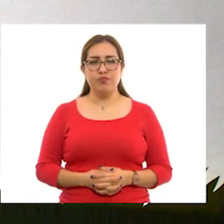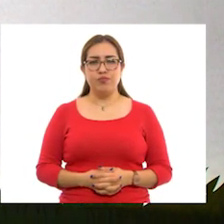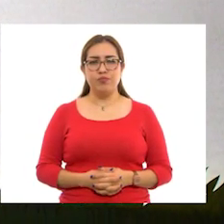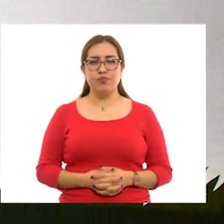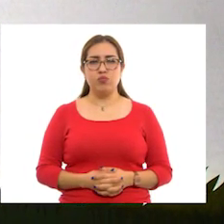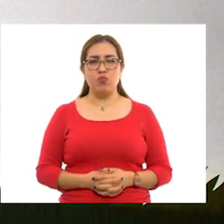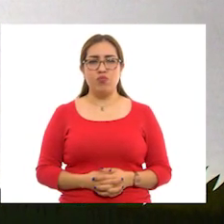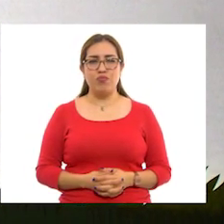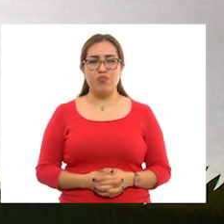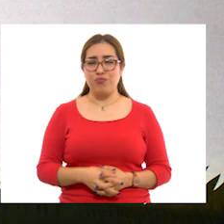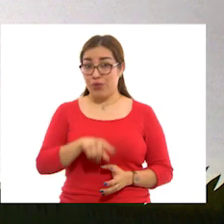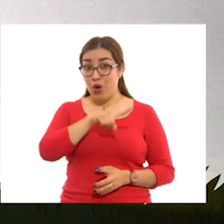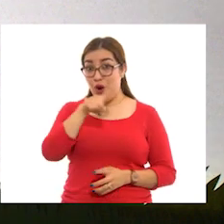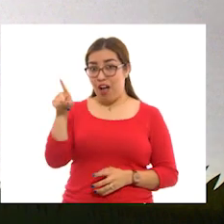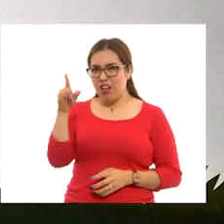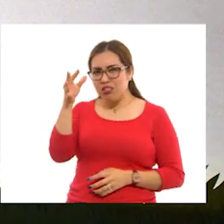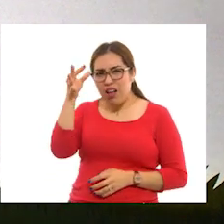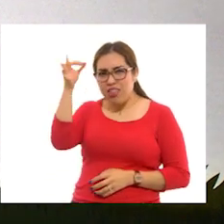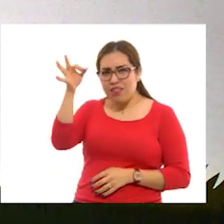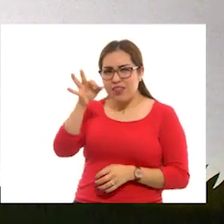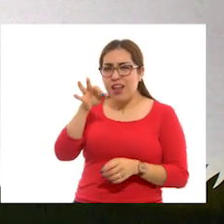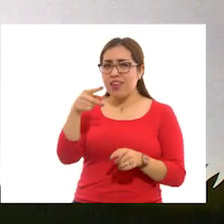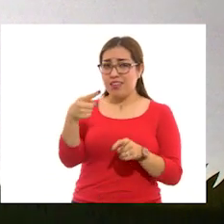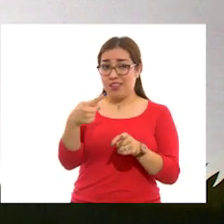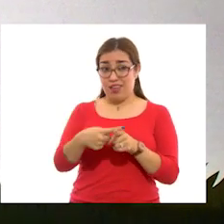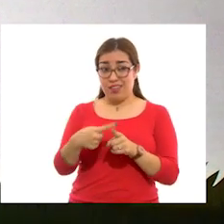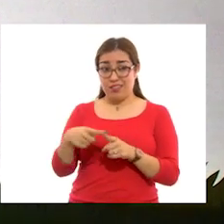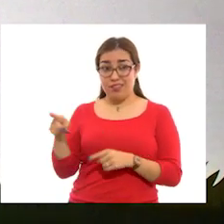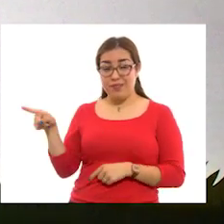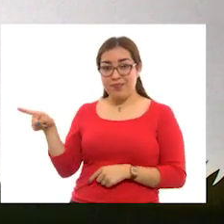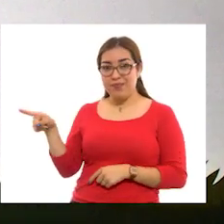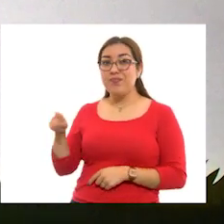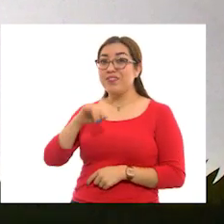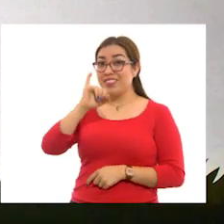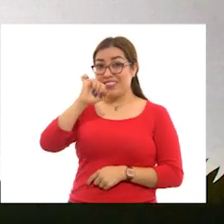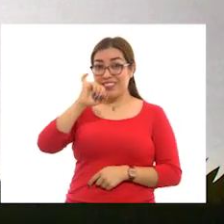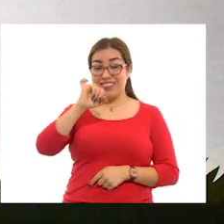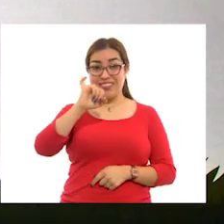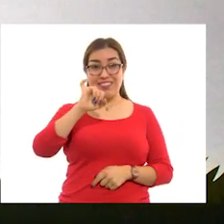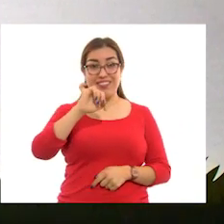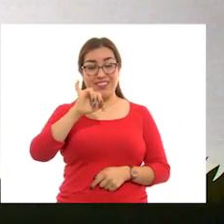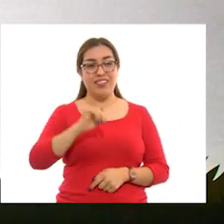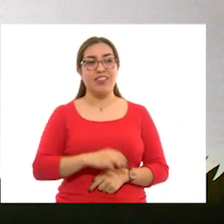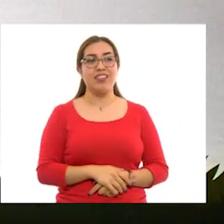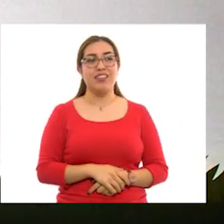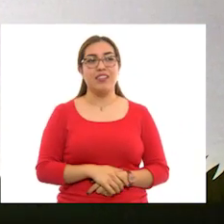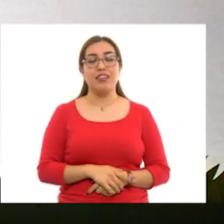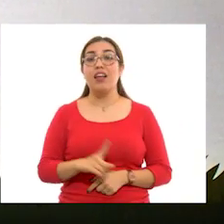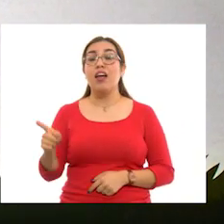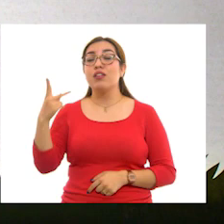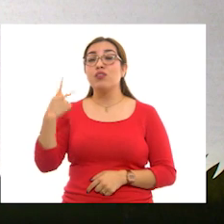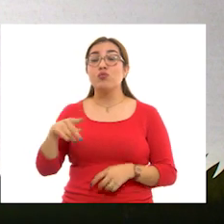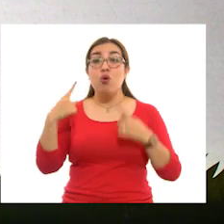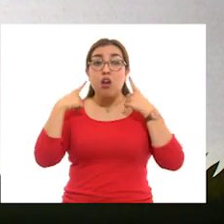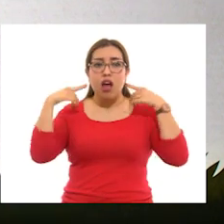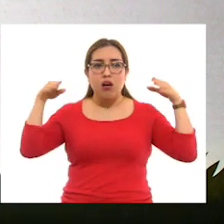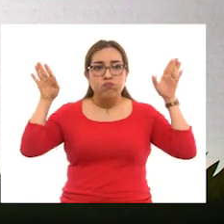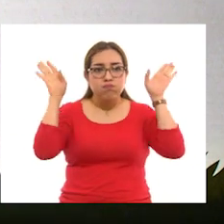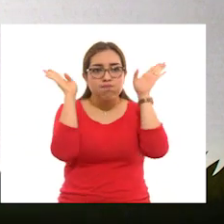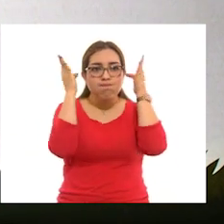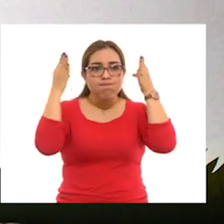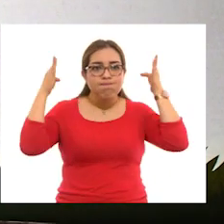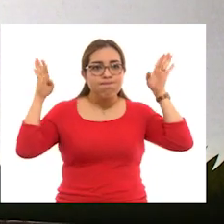¿Ya adivinan de quién se trata? ¡Sí! Es John Chris, porque se llenó en las orejas.